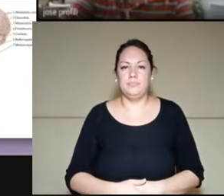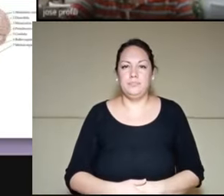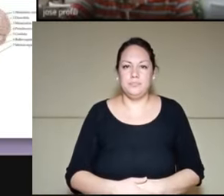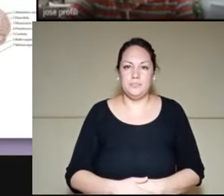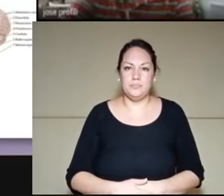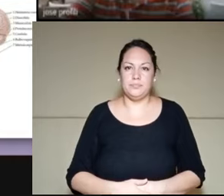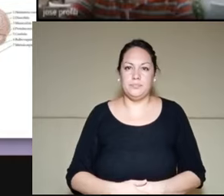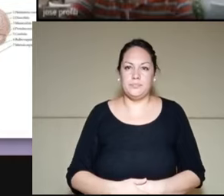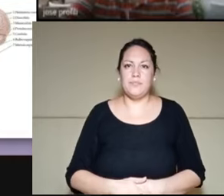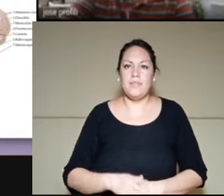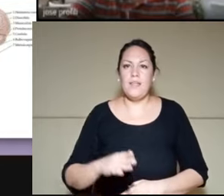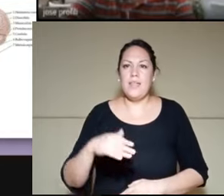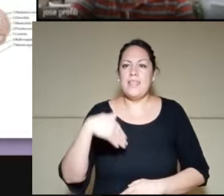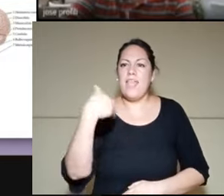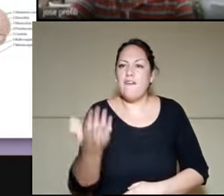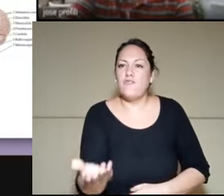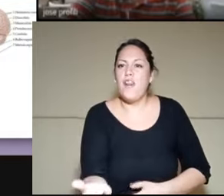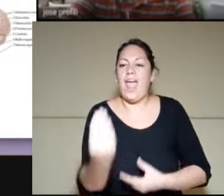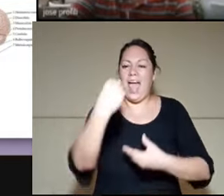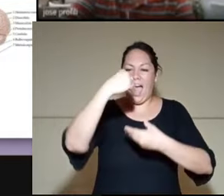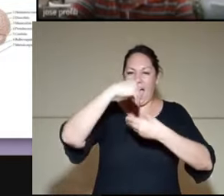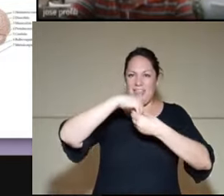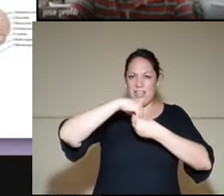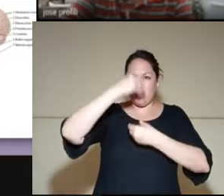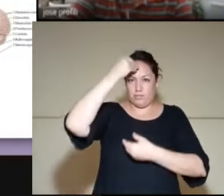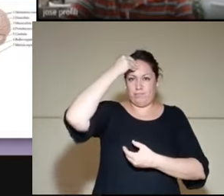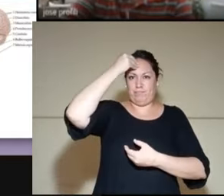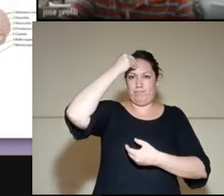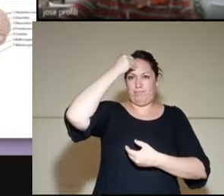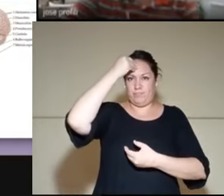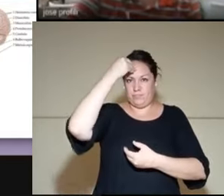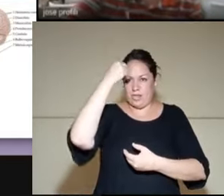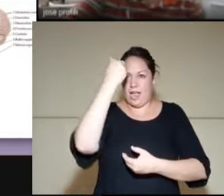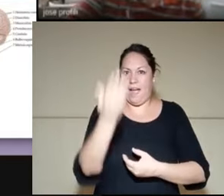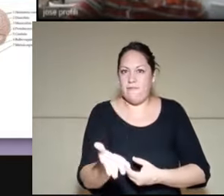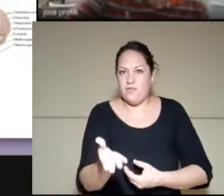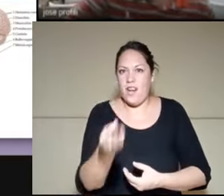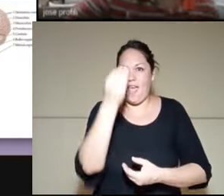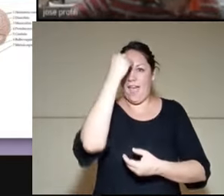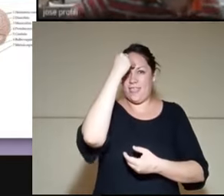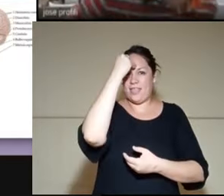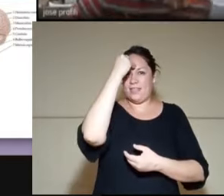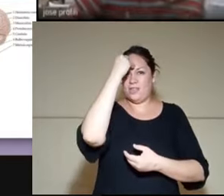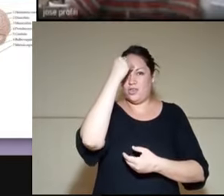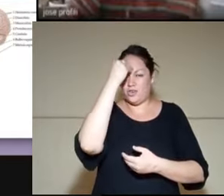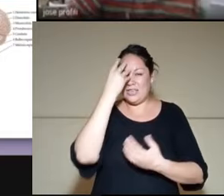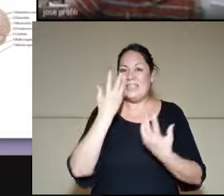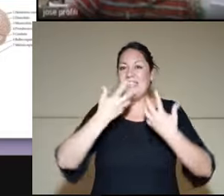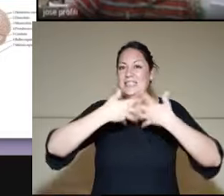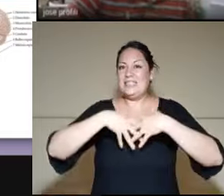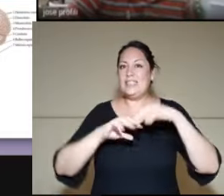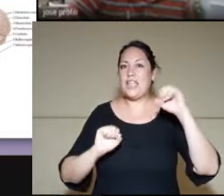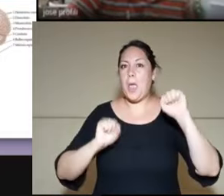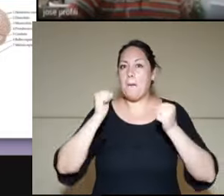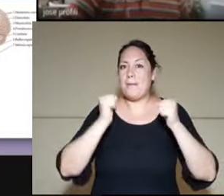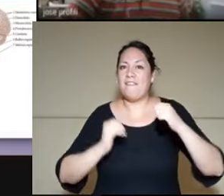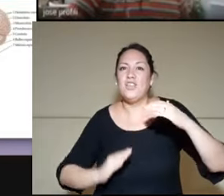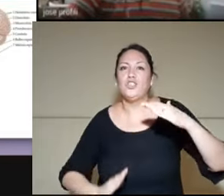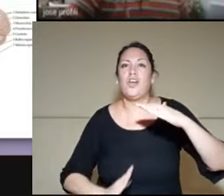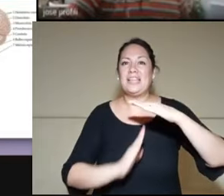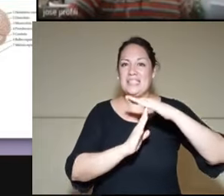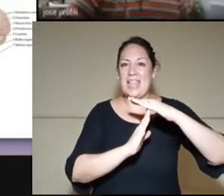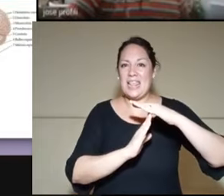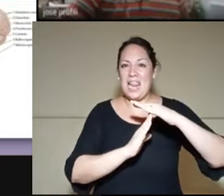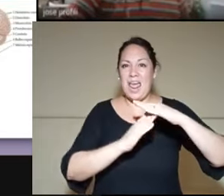del encéfalo hacia afuera y desde afuera hacia el encéfalo. Porque recordemos que el sistema nervioso